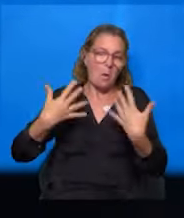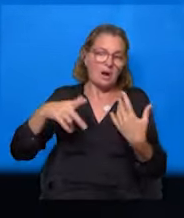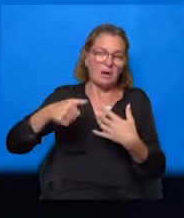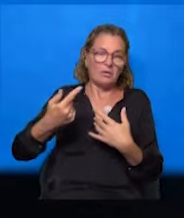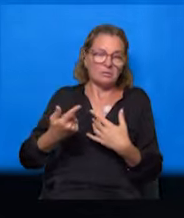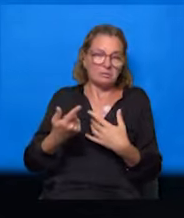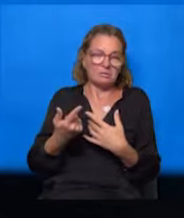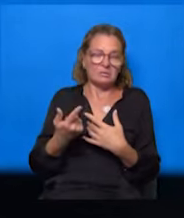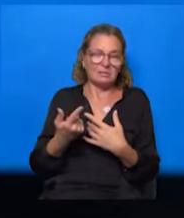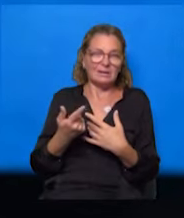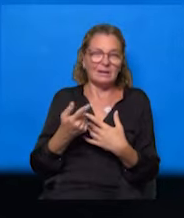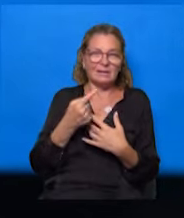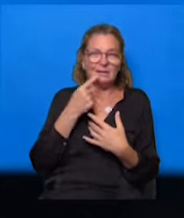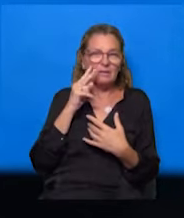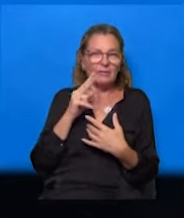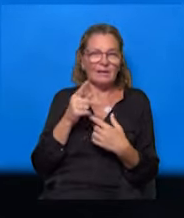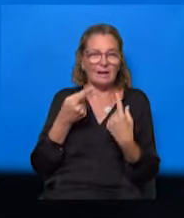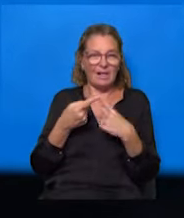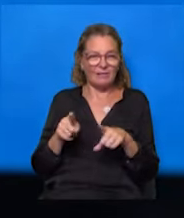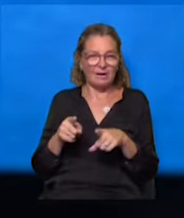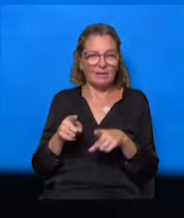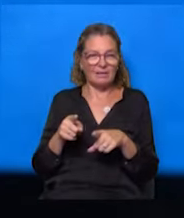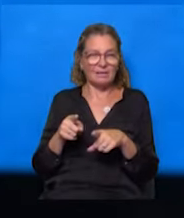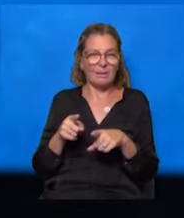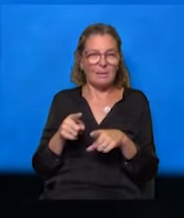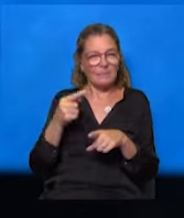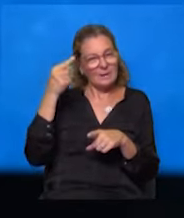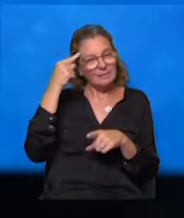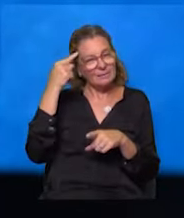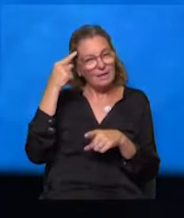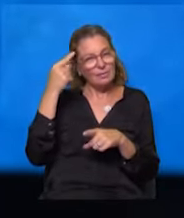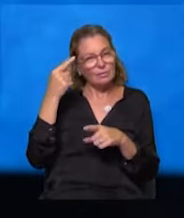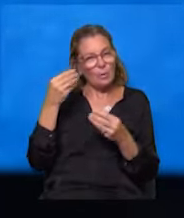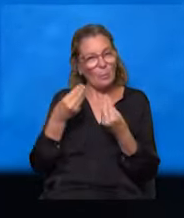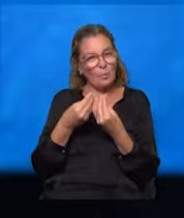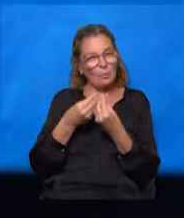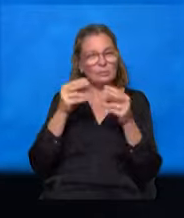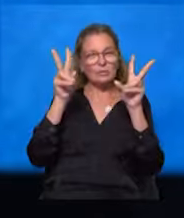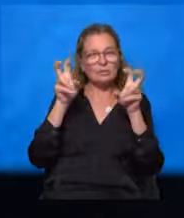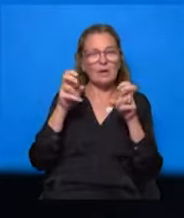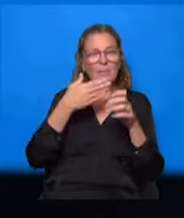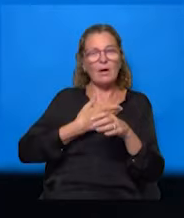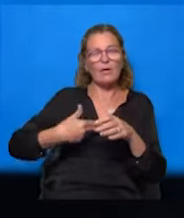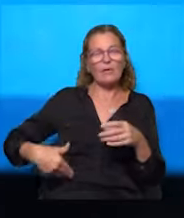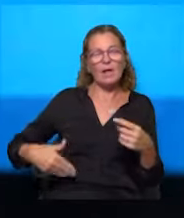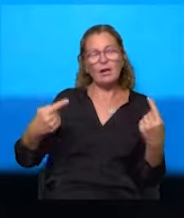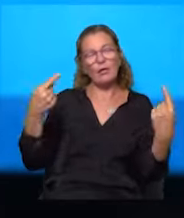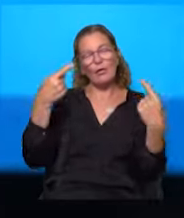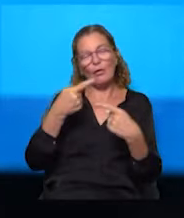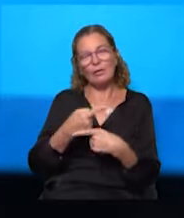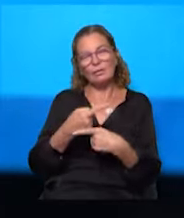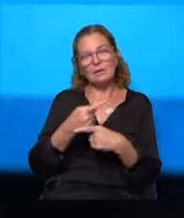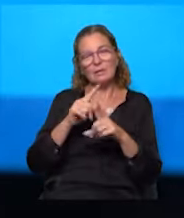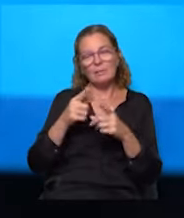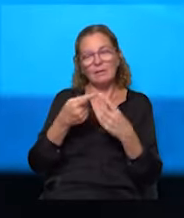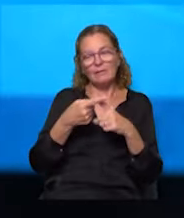cuanto que se manifiestan las diferencias de perspectivas en muchos temas por parte de gobierno oposición y los